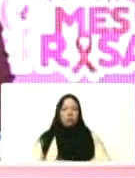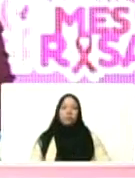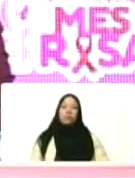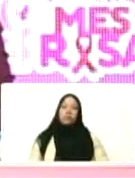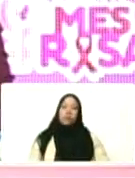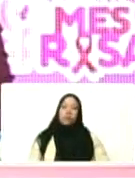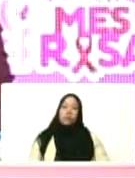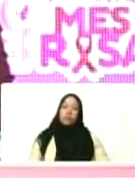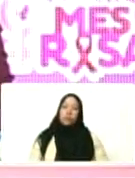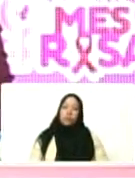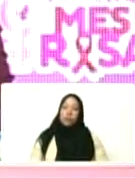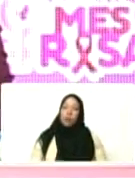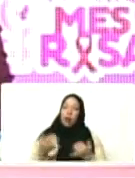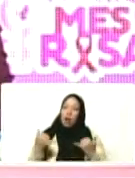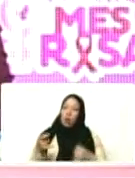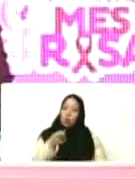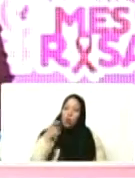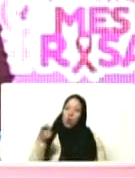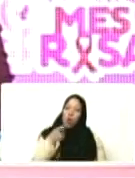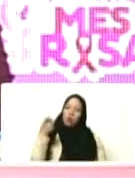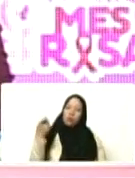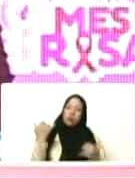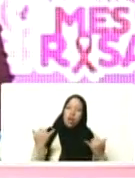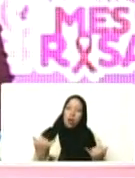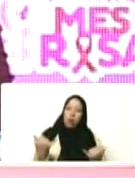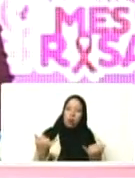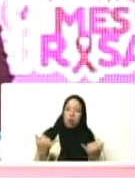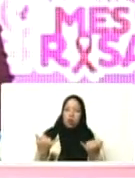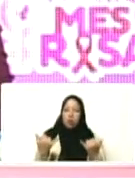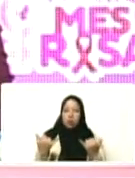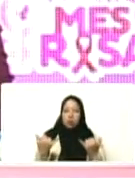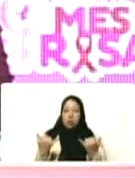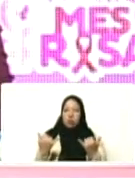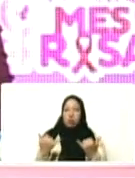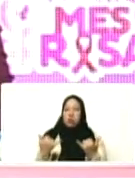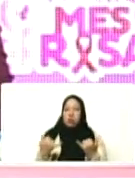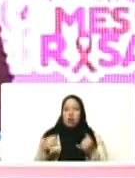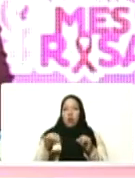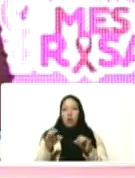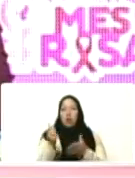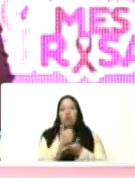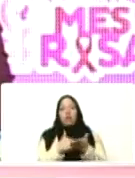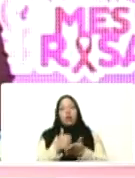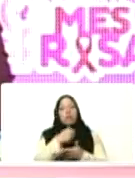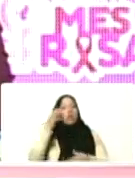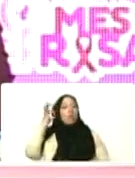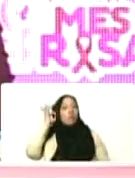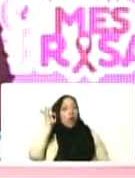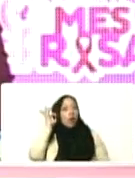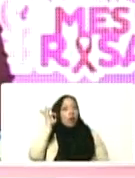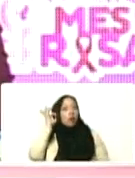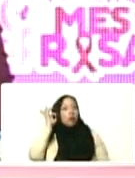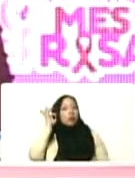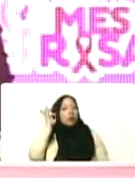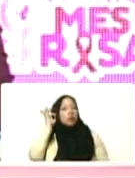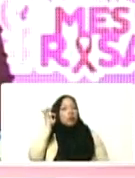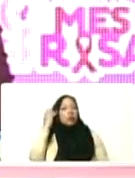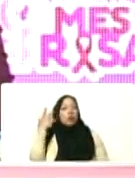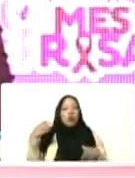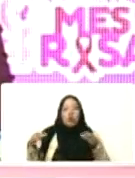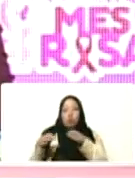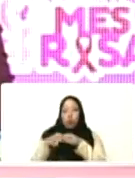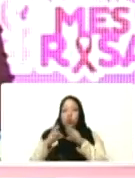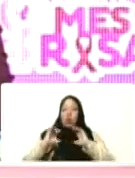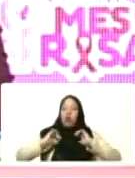porque vamos a montar una red de farmacias de la mujer. Y hoy vamos a lanzar